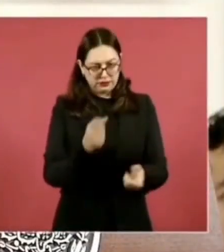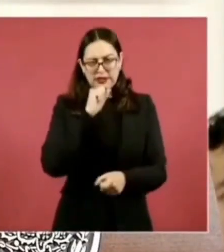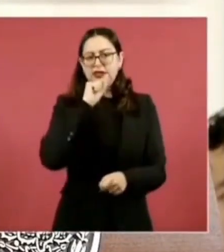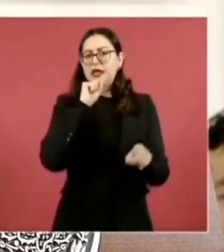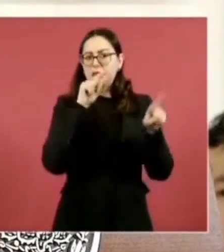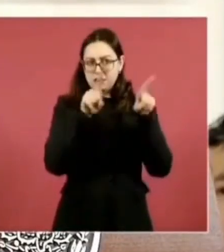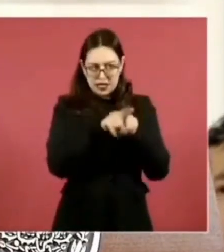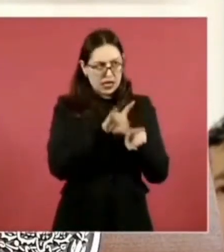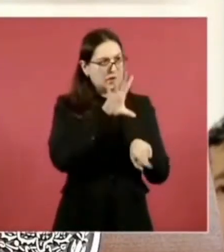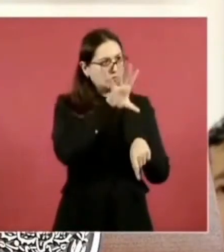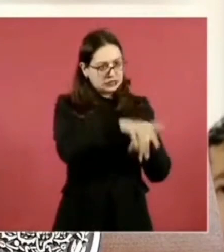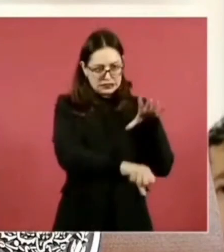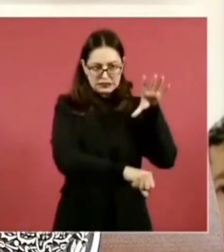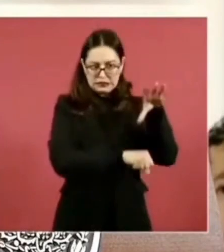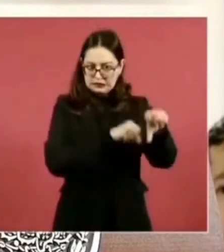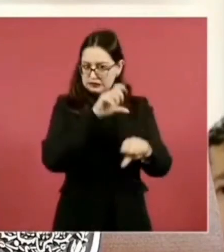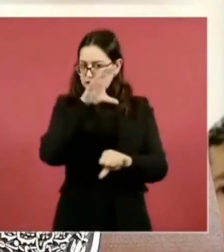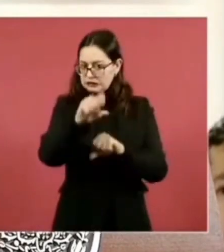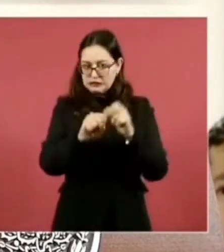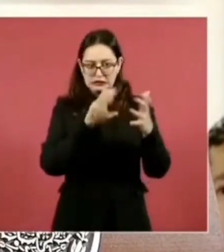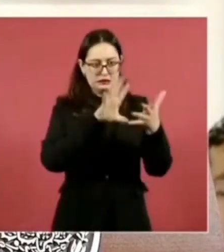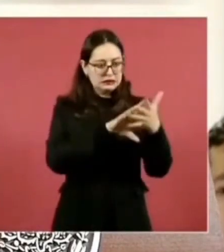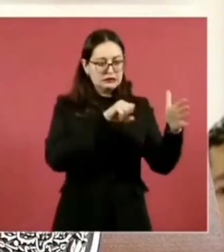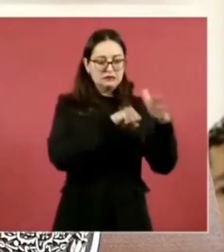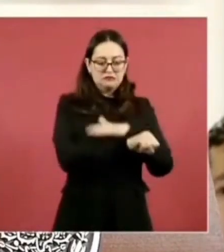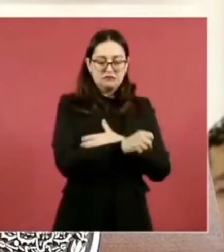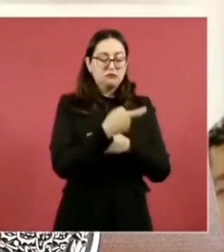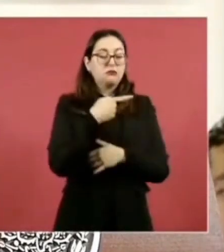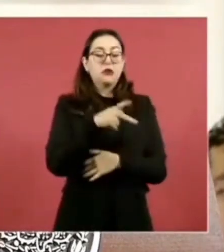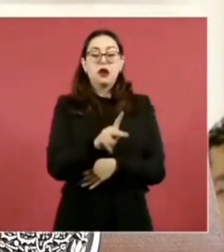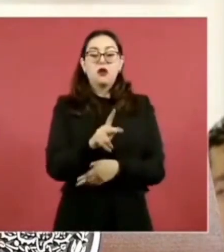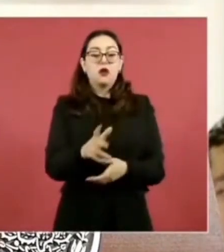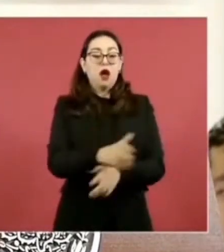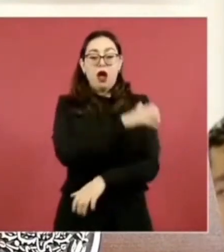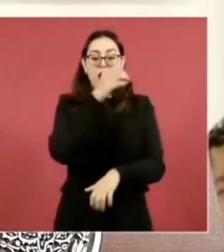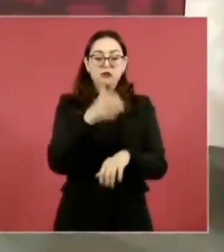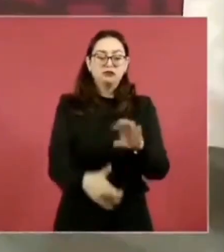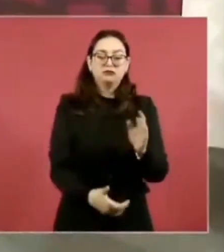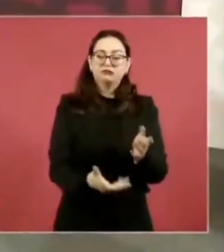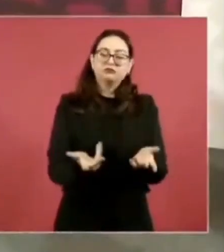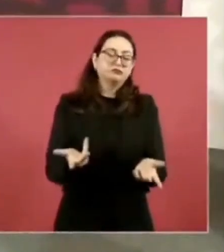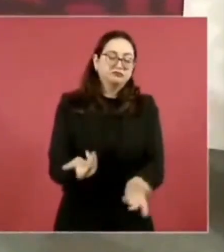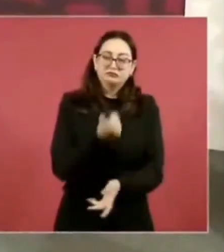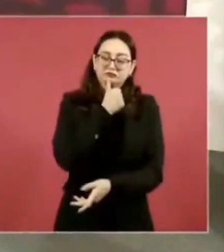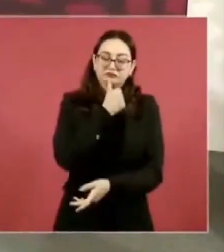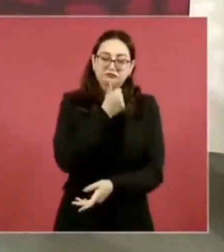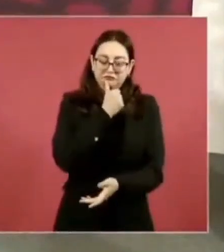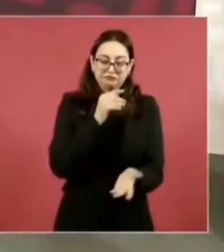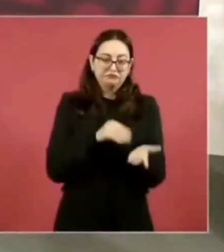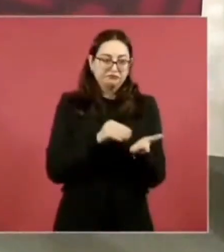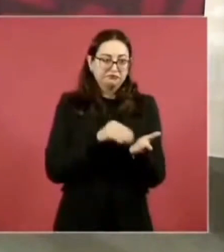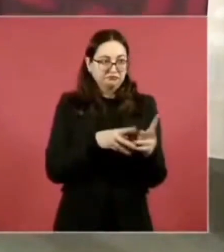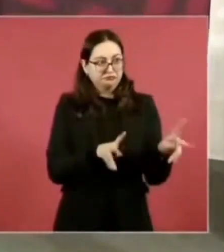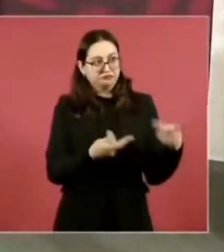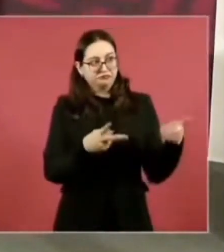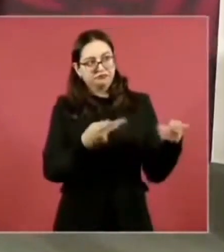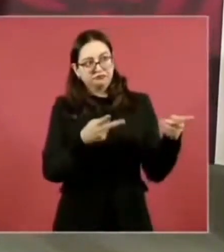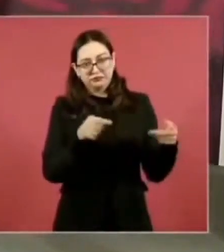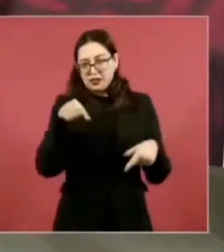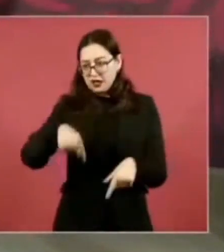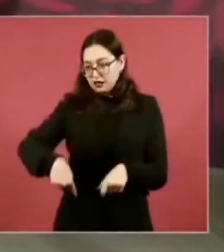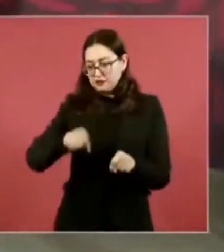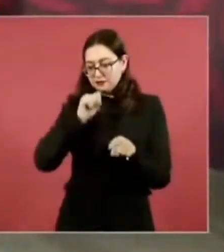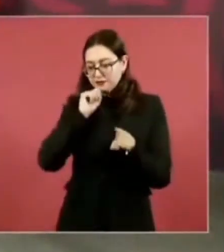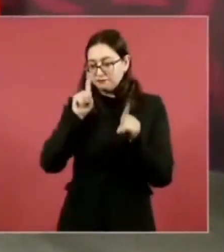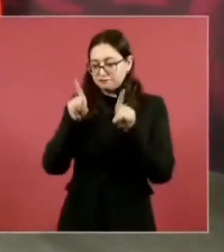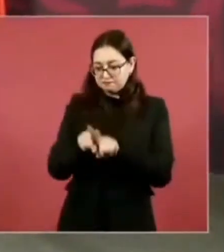y hay que seguir adelante. Pero lo mejor de todo es que no